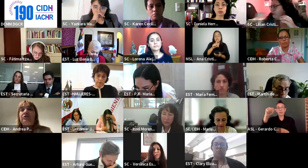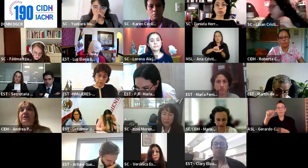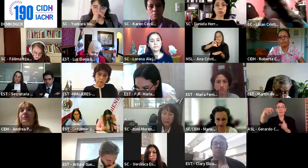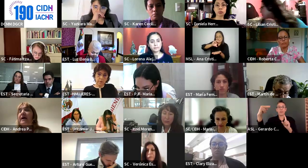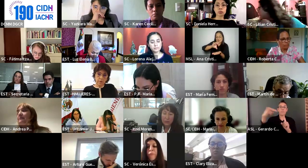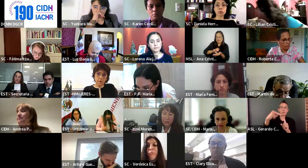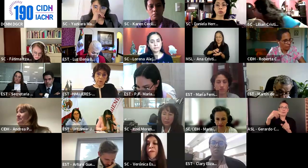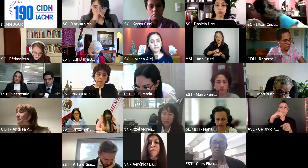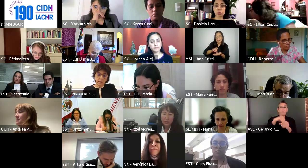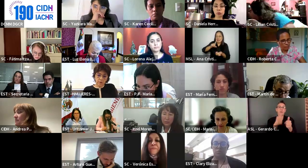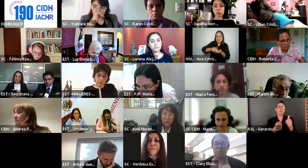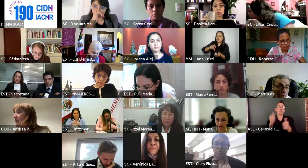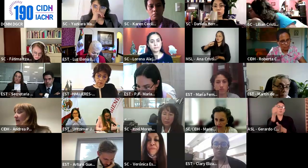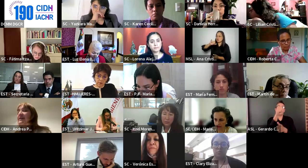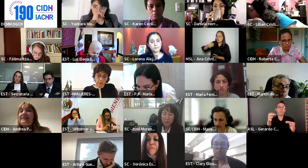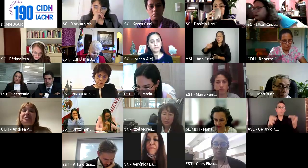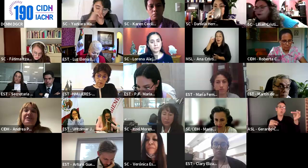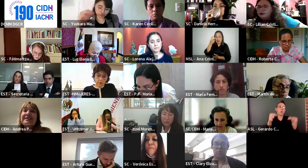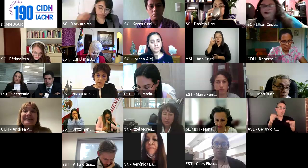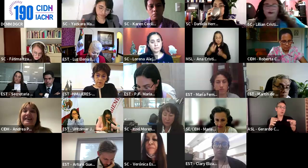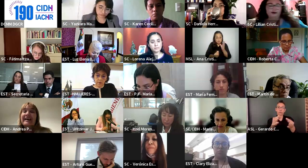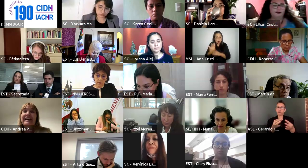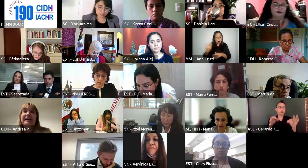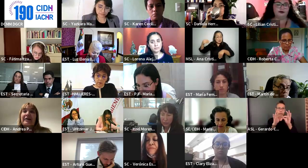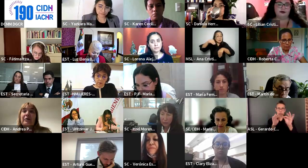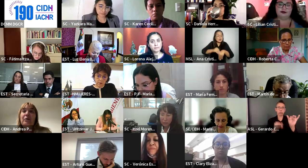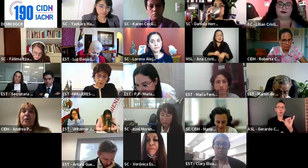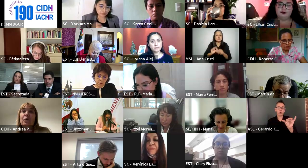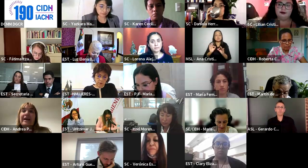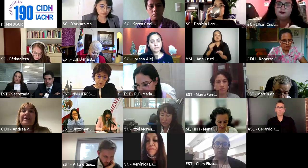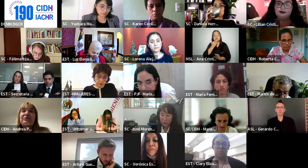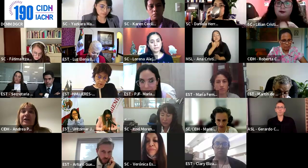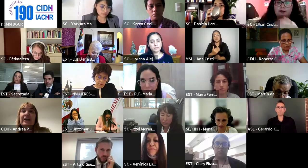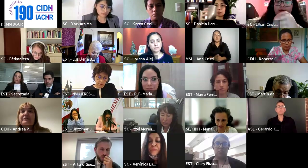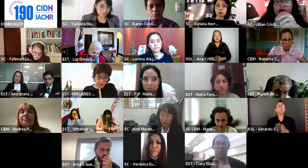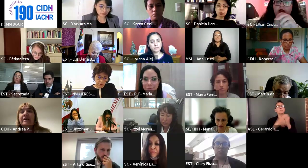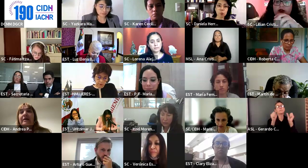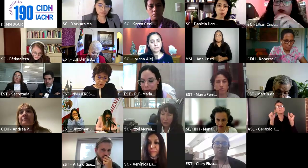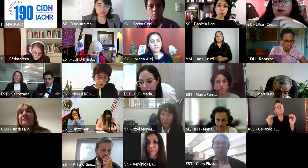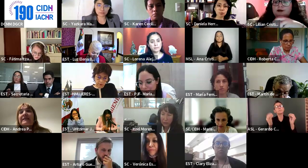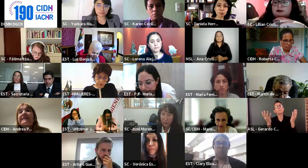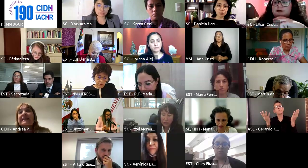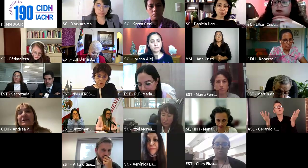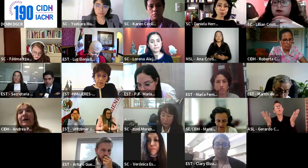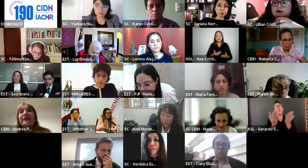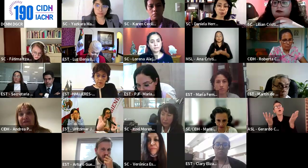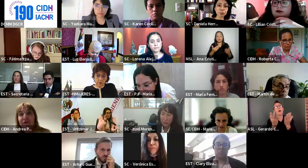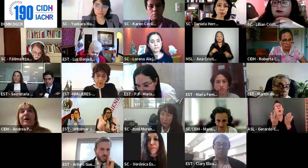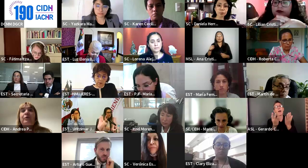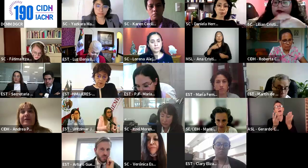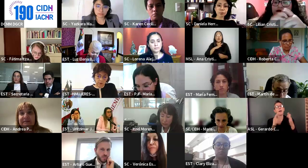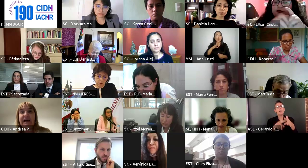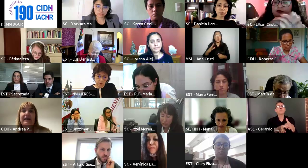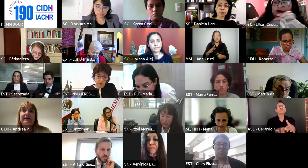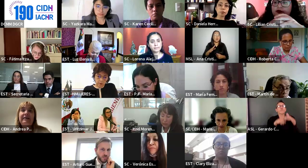del alto tribunal. Y entonces, ¿cuáles son las iniciativas de